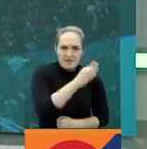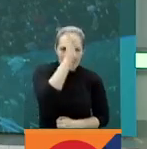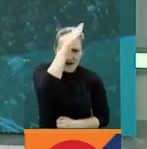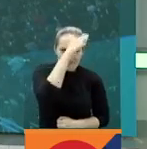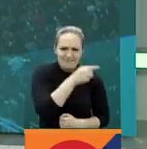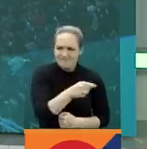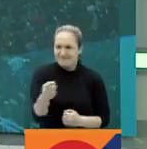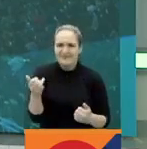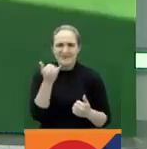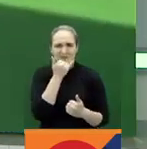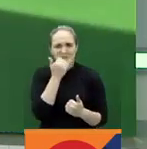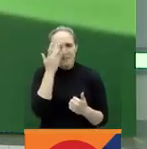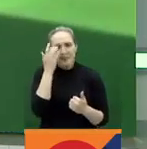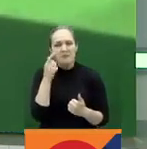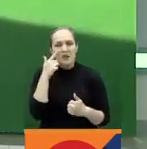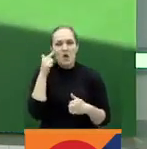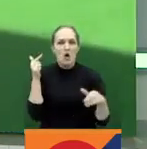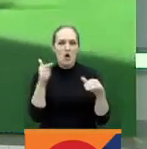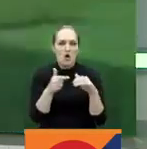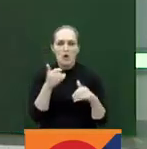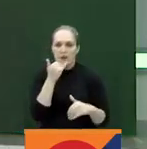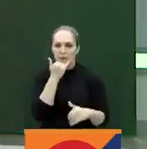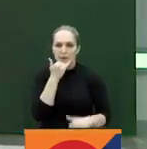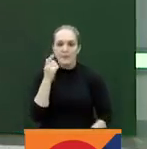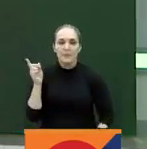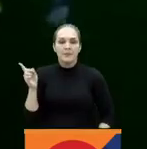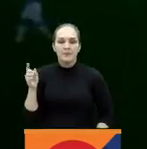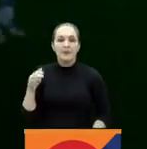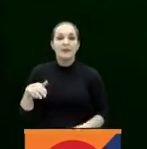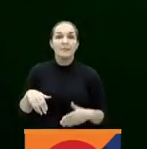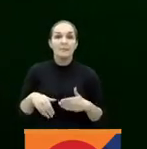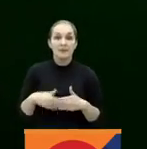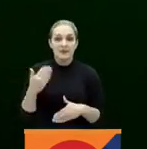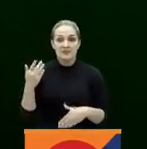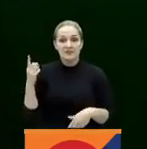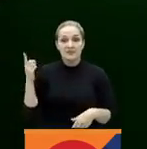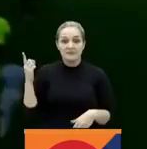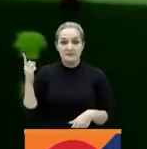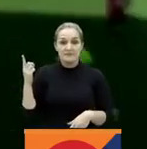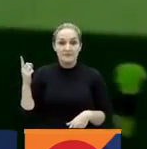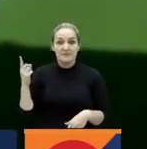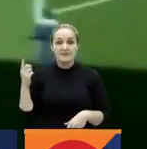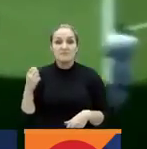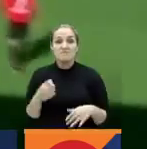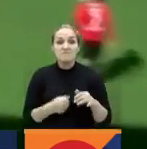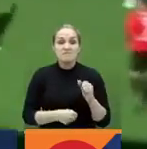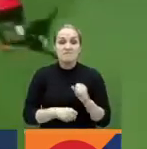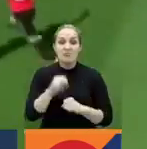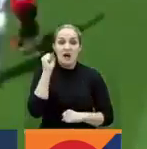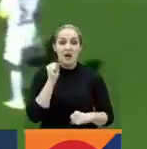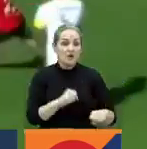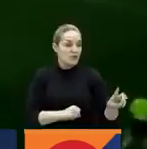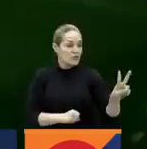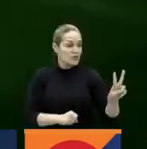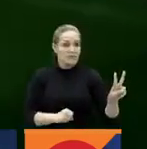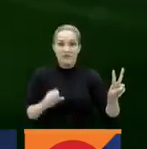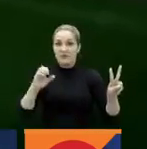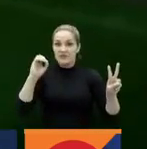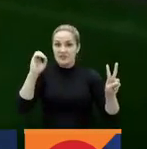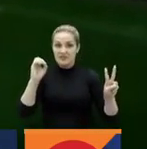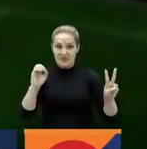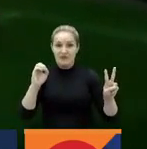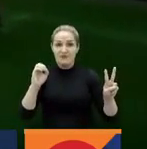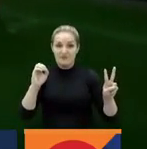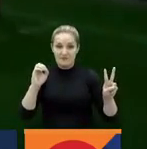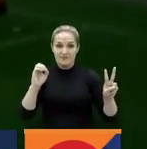pasó justamente en este partido. Comenzamos aquí, sí, con la victoria 2-0 del Stade de Reims, que